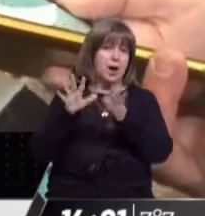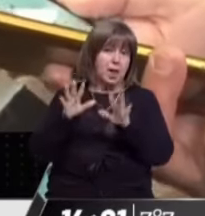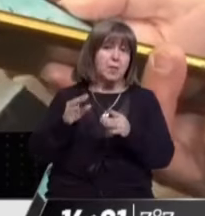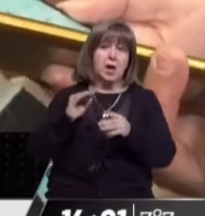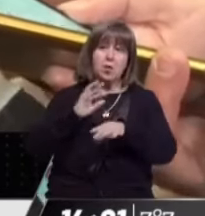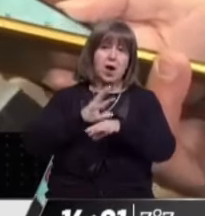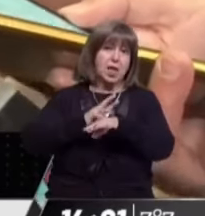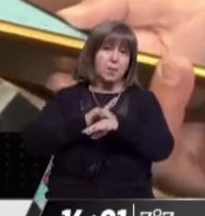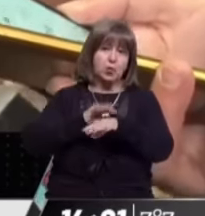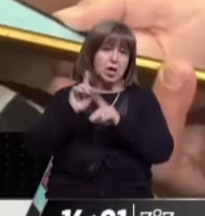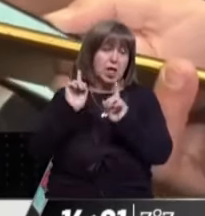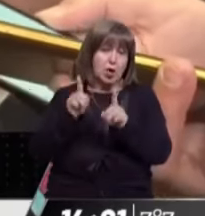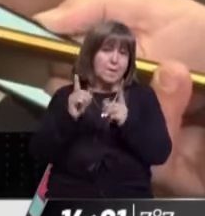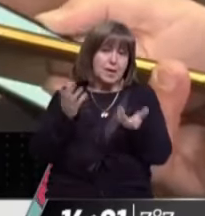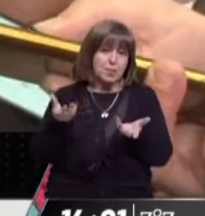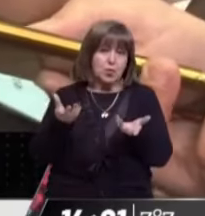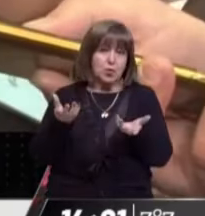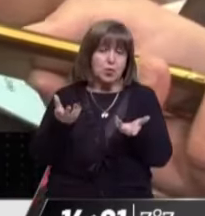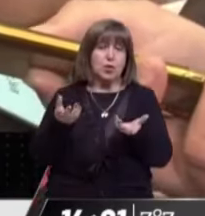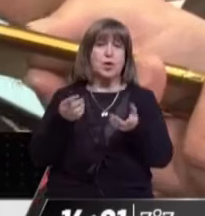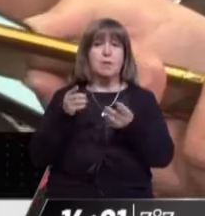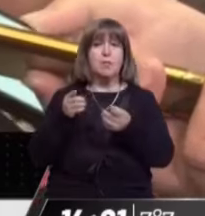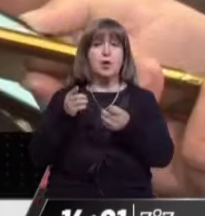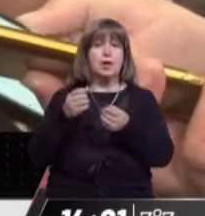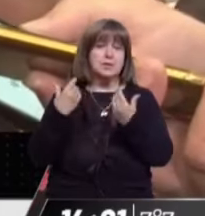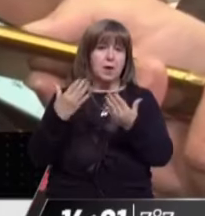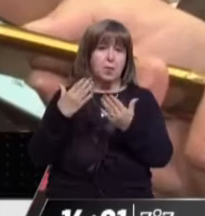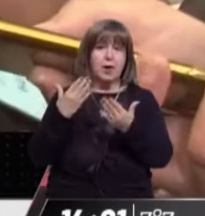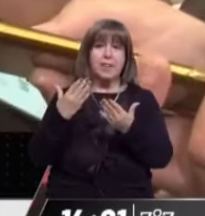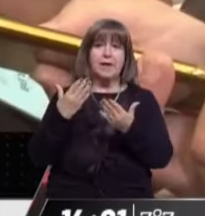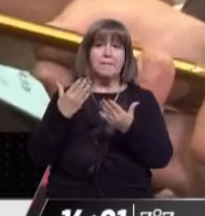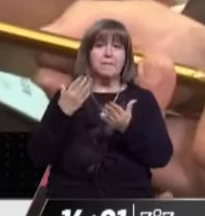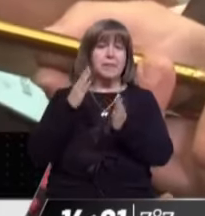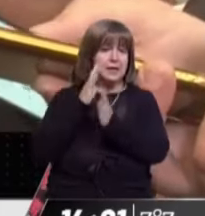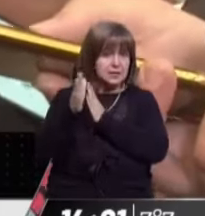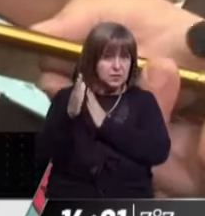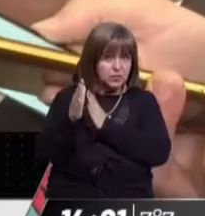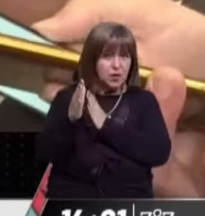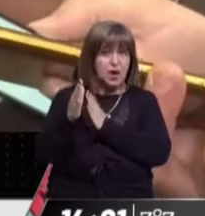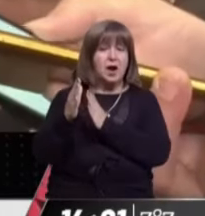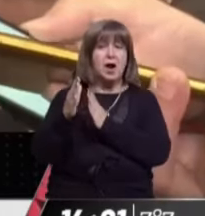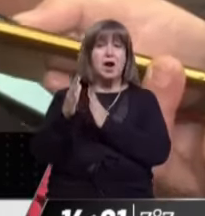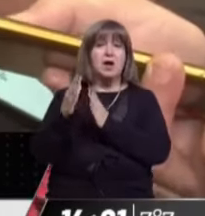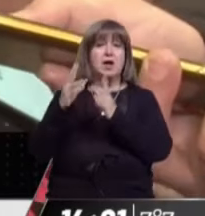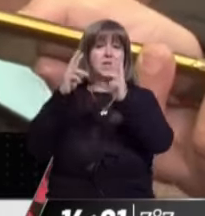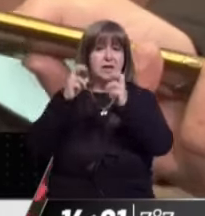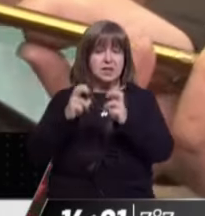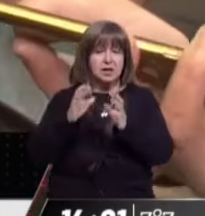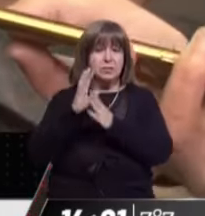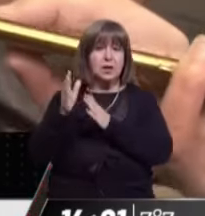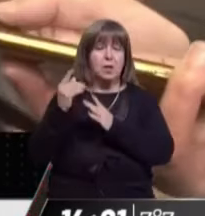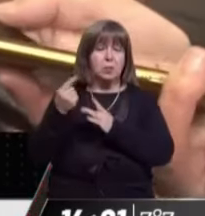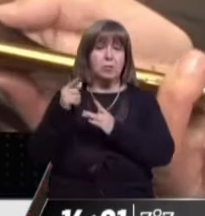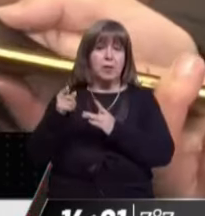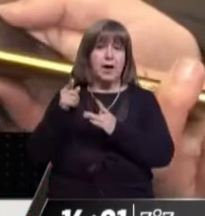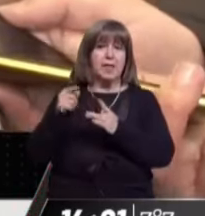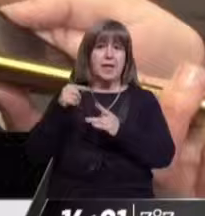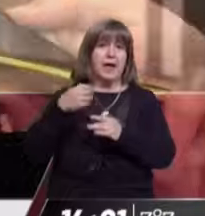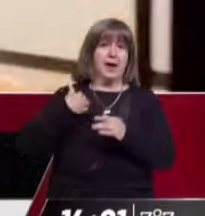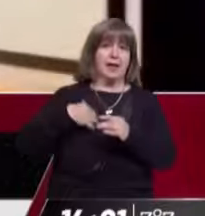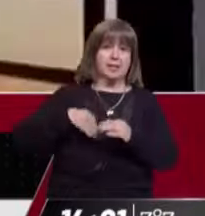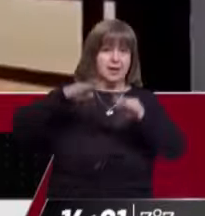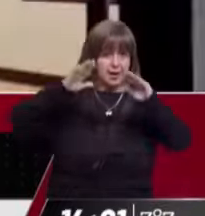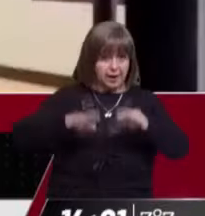y lo razonable o coherente en este caso por el riesgo de fuga y el riesgo en la investigación es que continúen en nuestro país, ¿no es